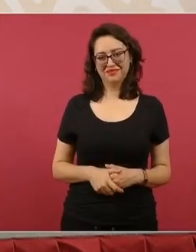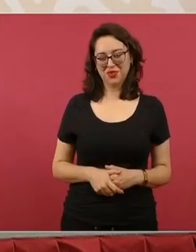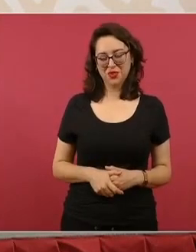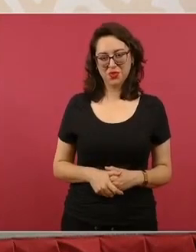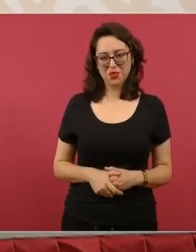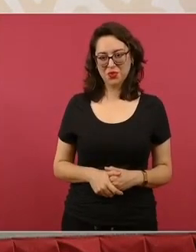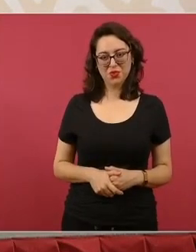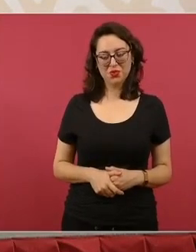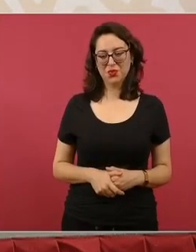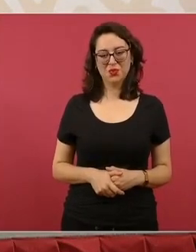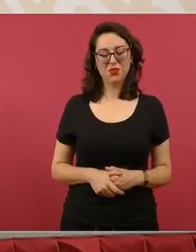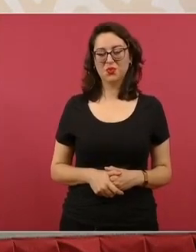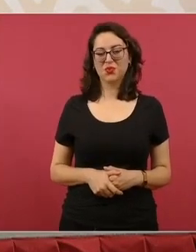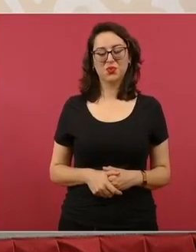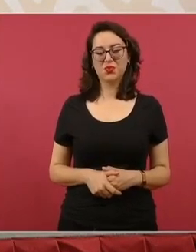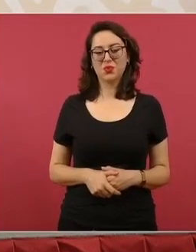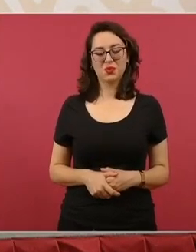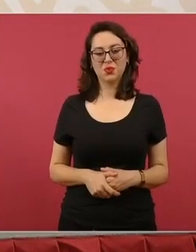No,